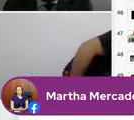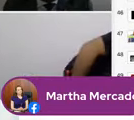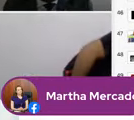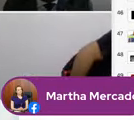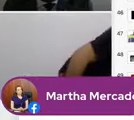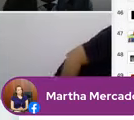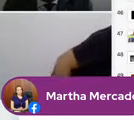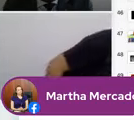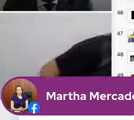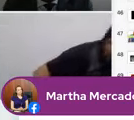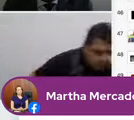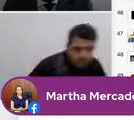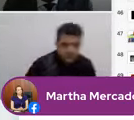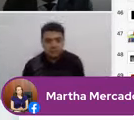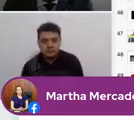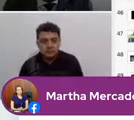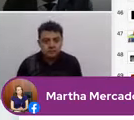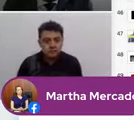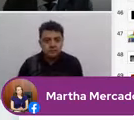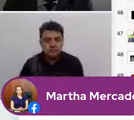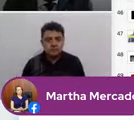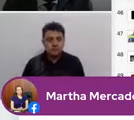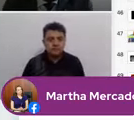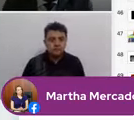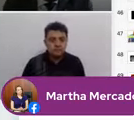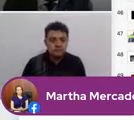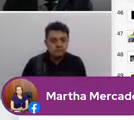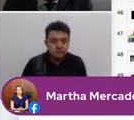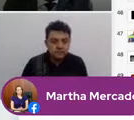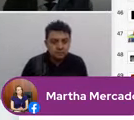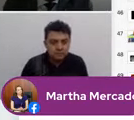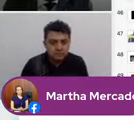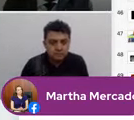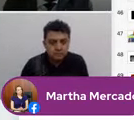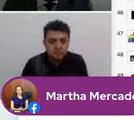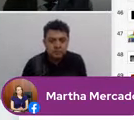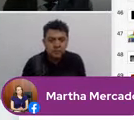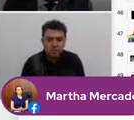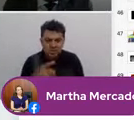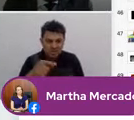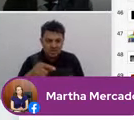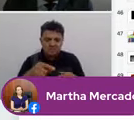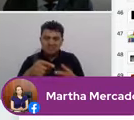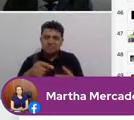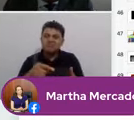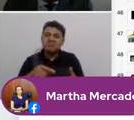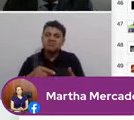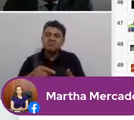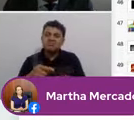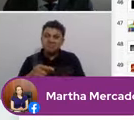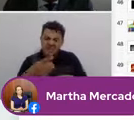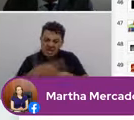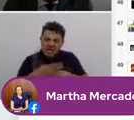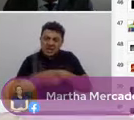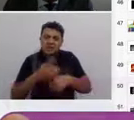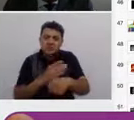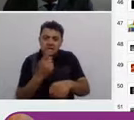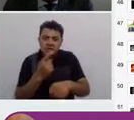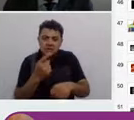enfermedad autoinmune, ¿sí? Y era la causa de su daño auditivo.